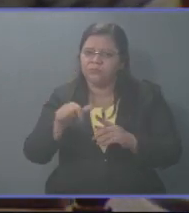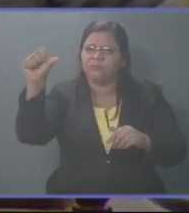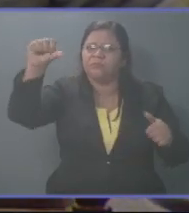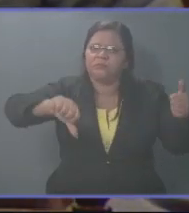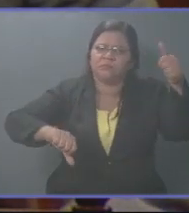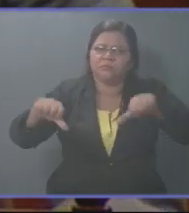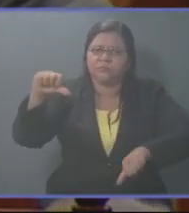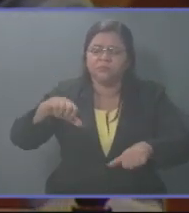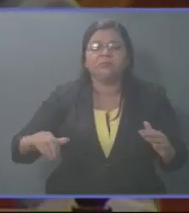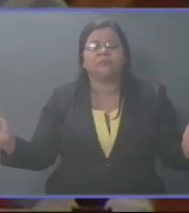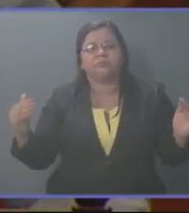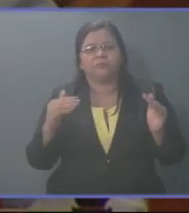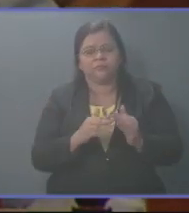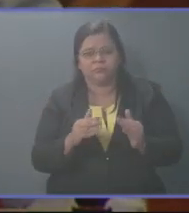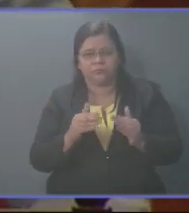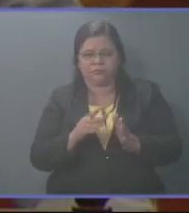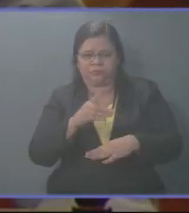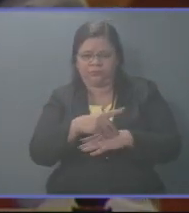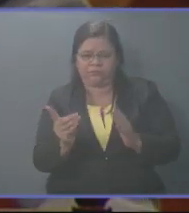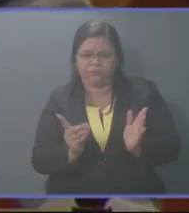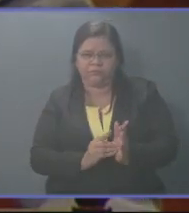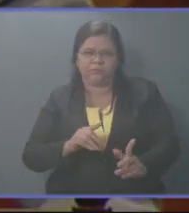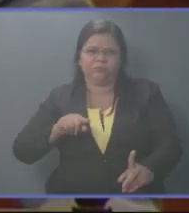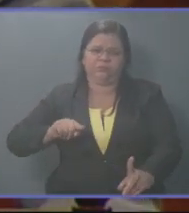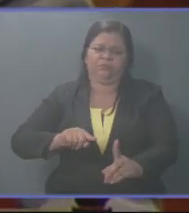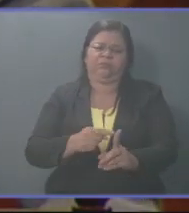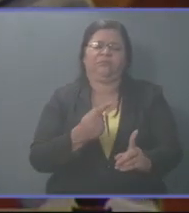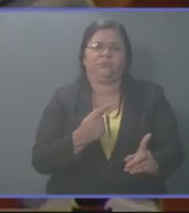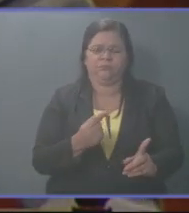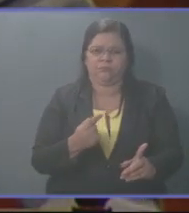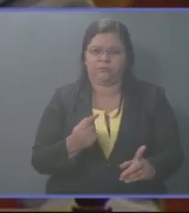y criminalizar a los diputados.